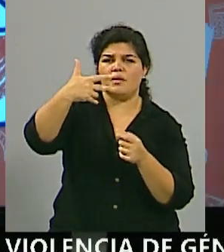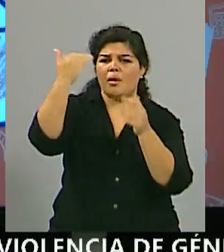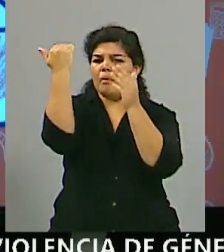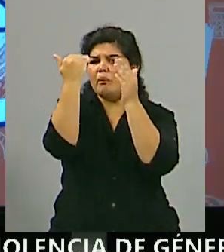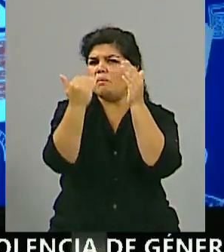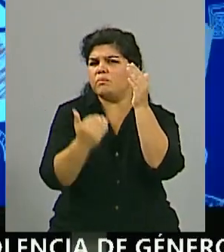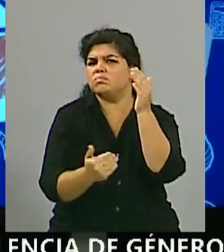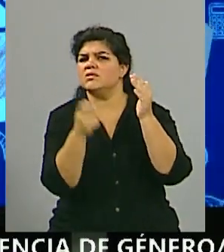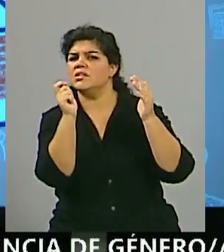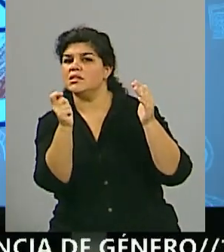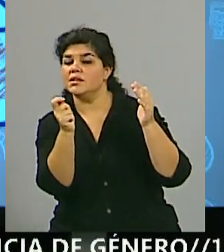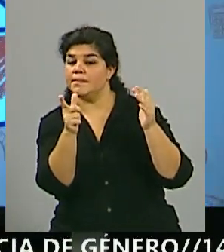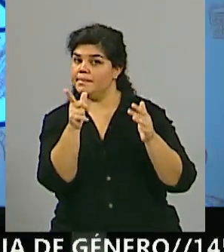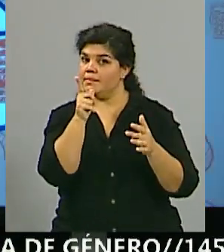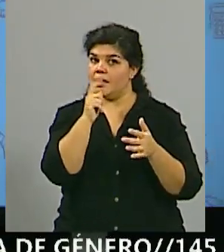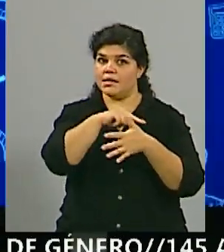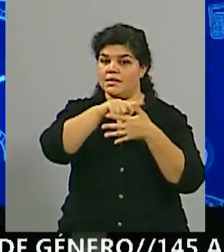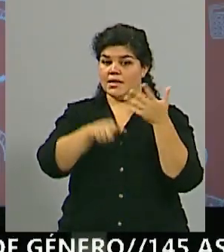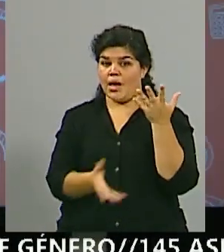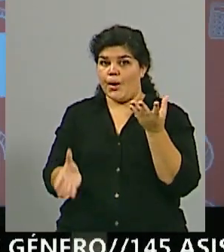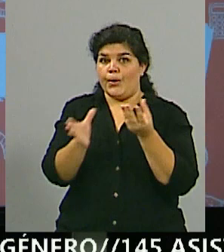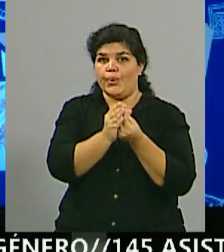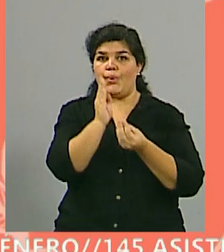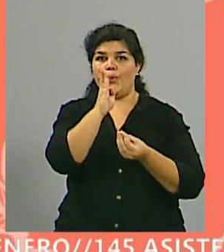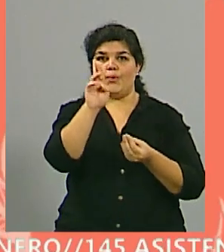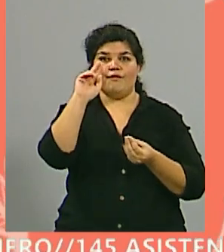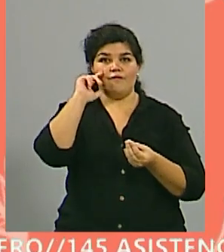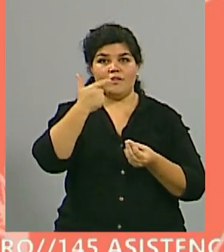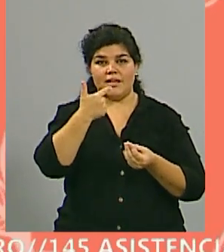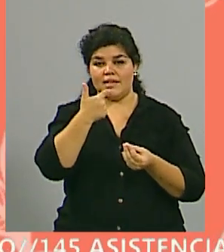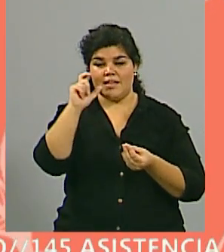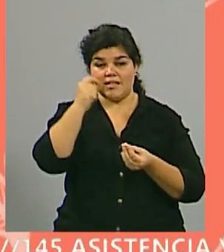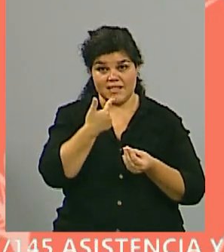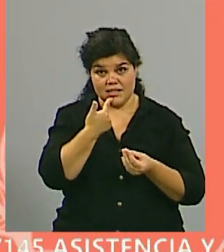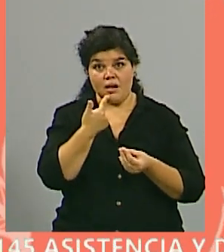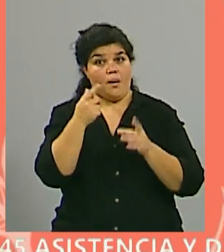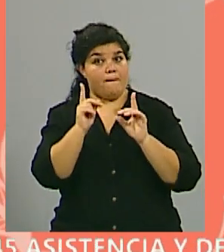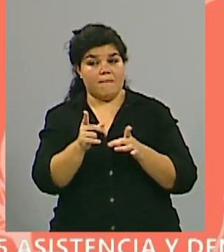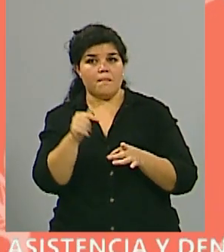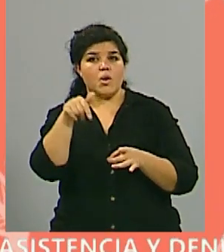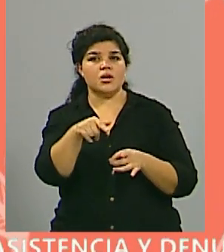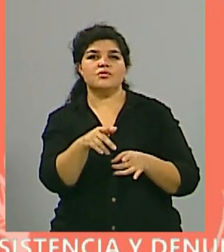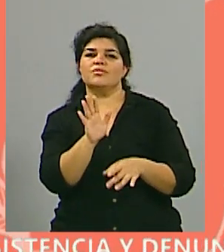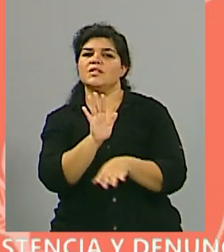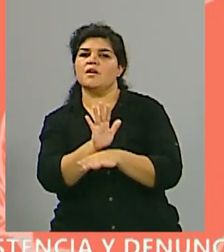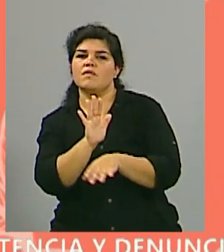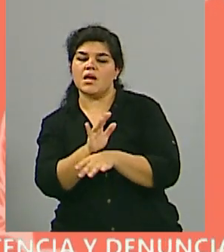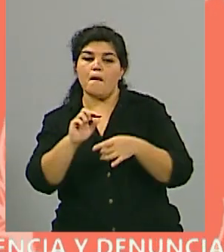que ver el BRICS como una de las plataformas, que ha sido una plataforma de coordinación de política